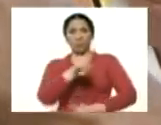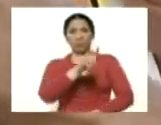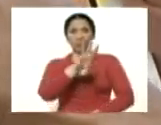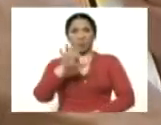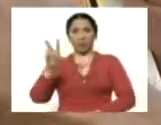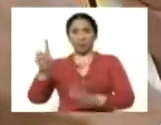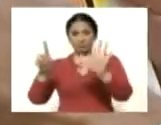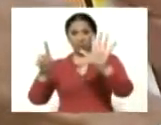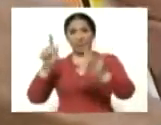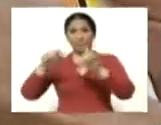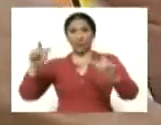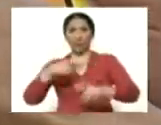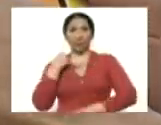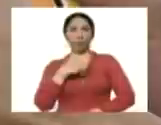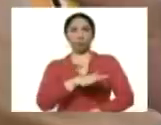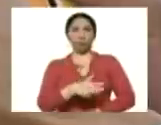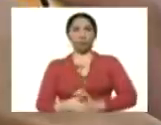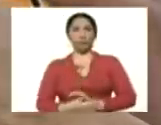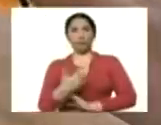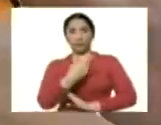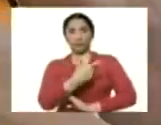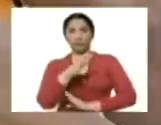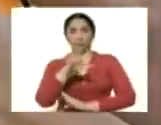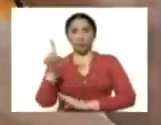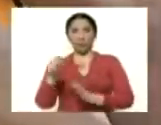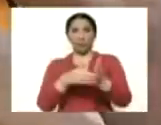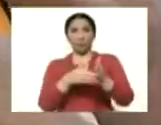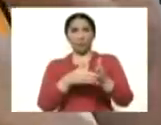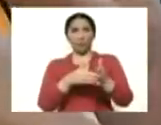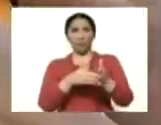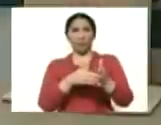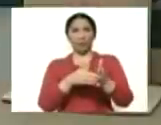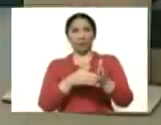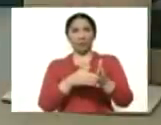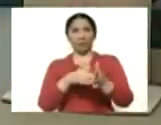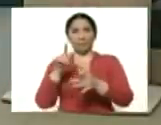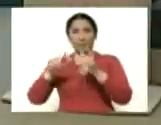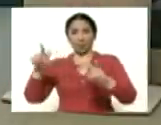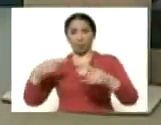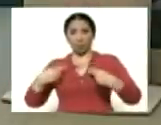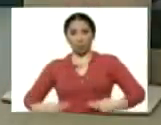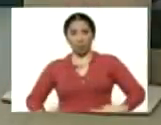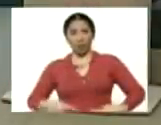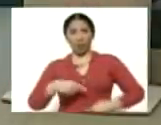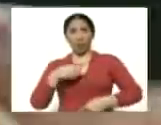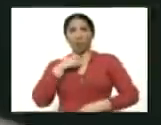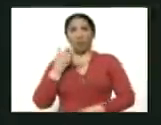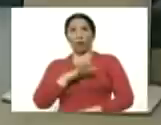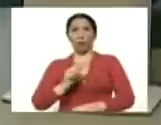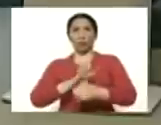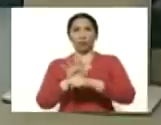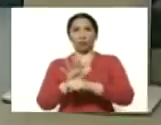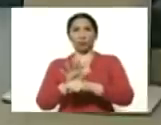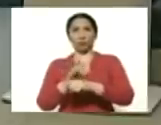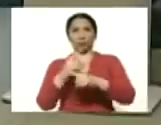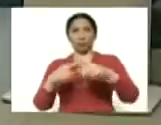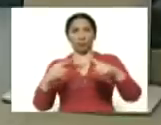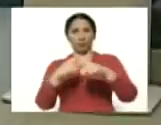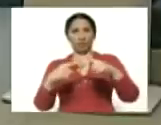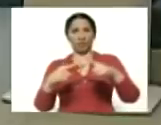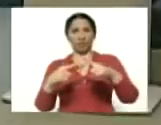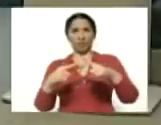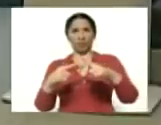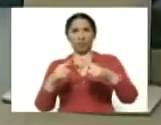351.146. De estos 351.000 seres humanos fallecidos por COVID-19, un tercio corresponde